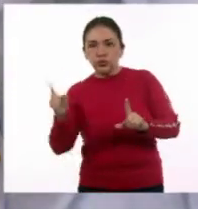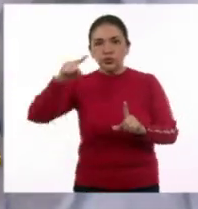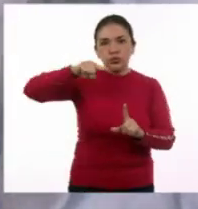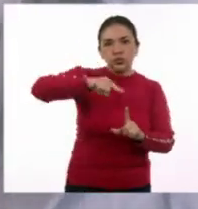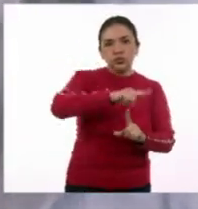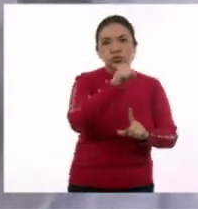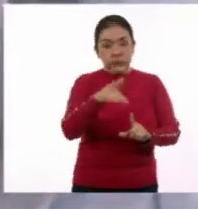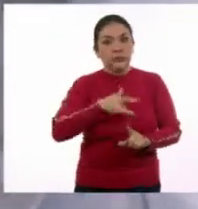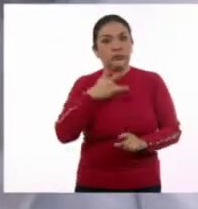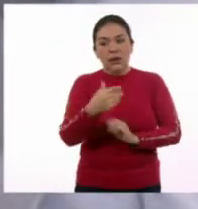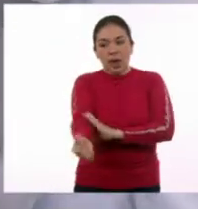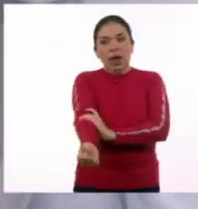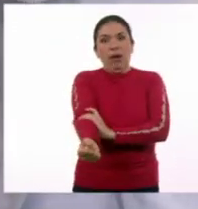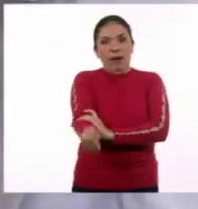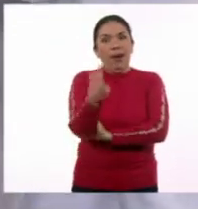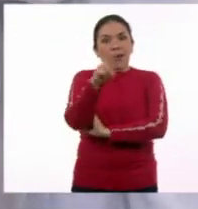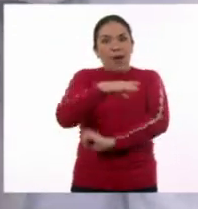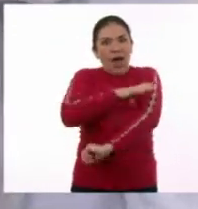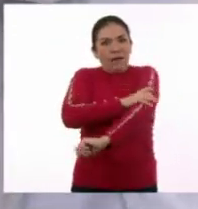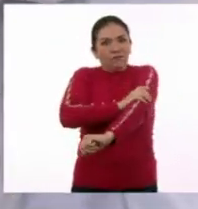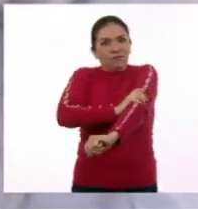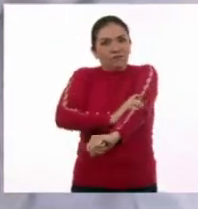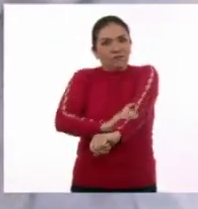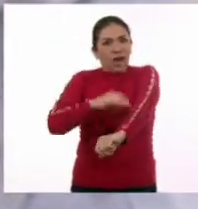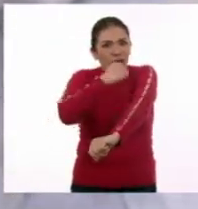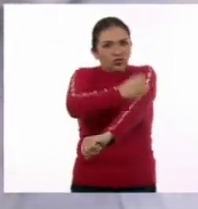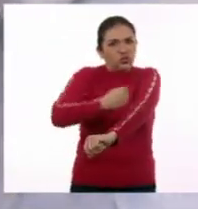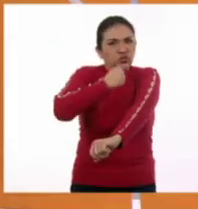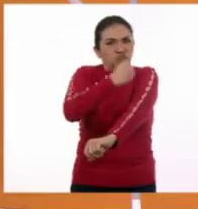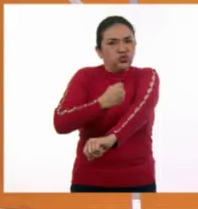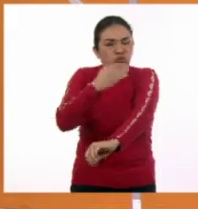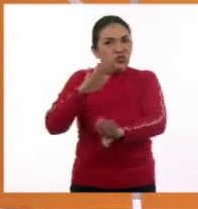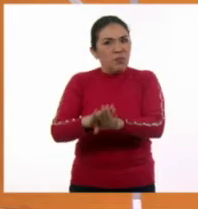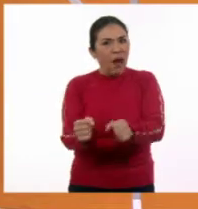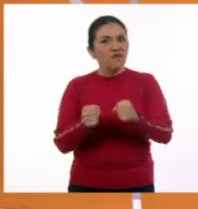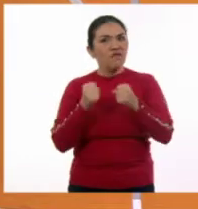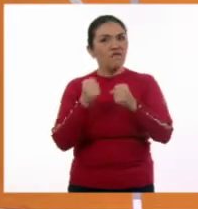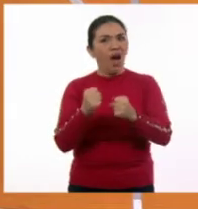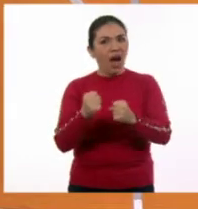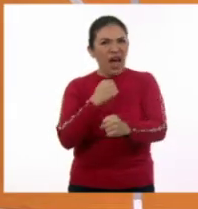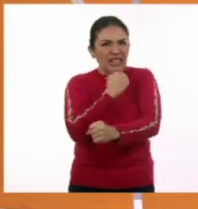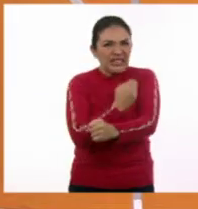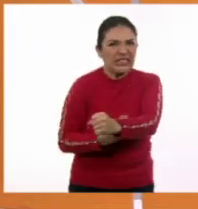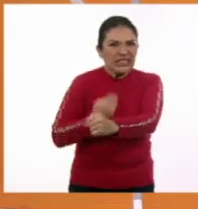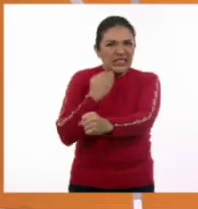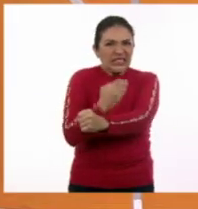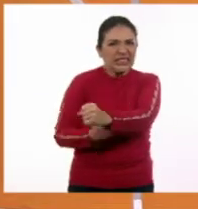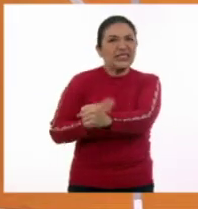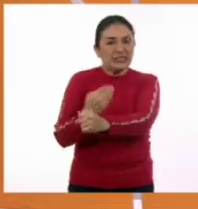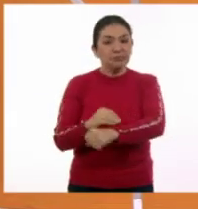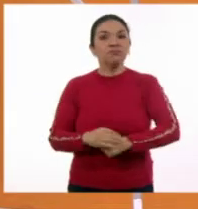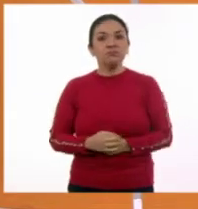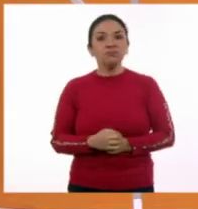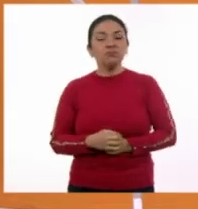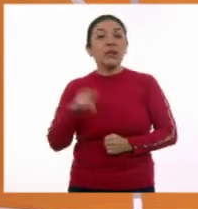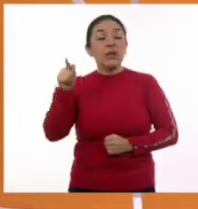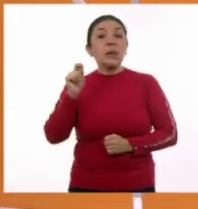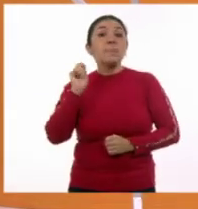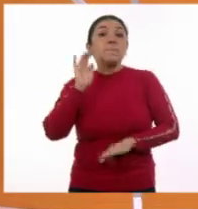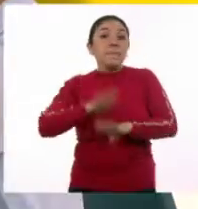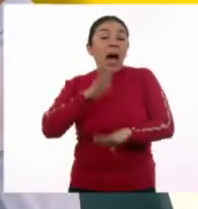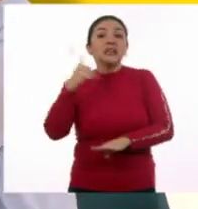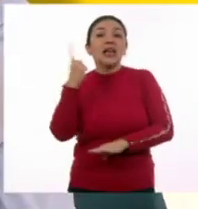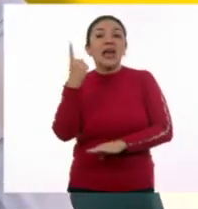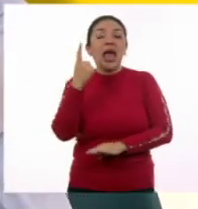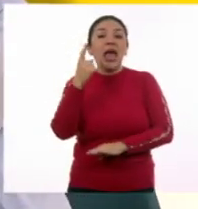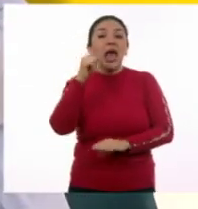más apretado mucho más que el circular o que el que es en forma de 8 así es